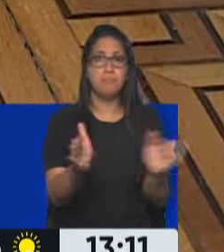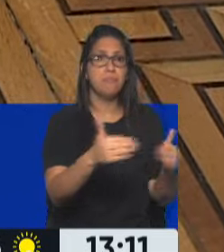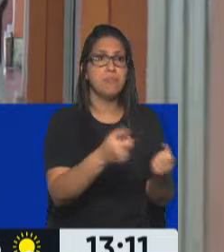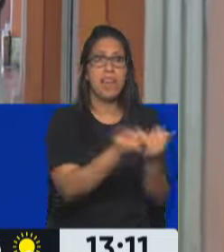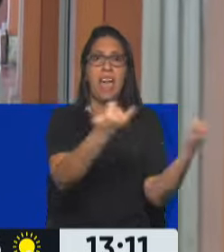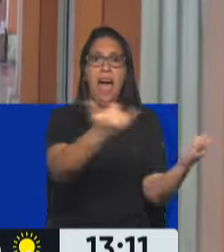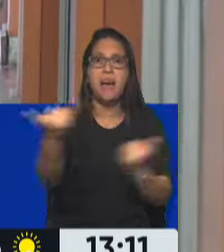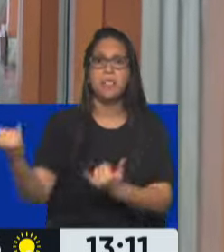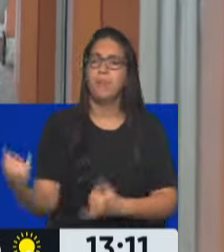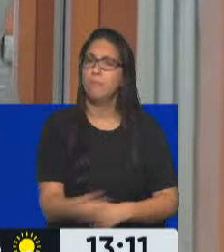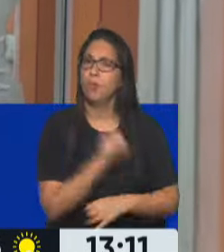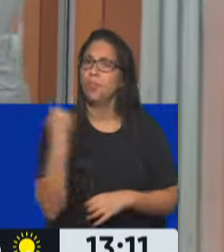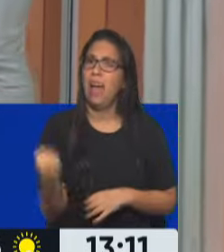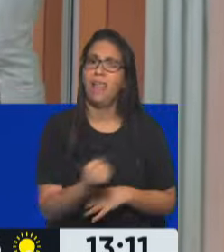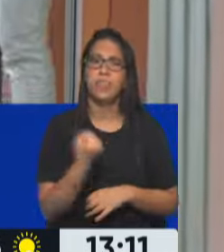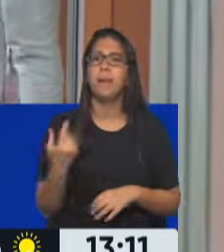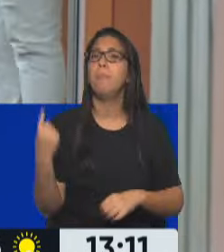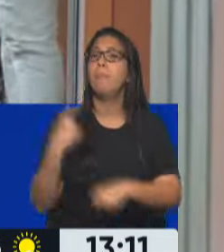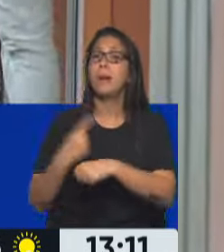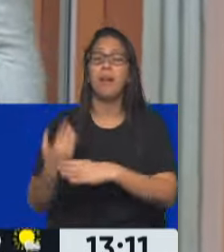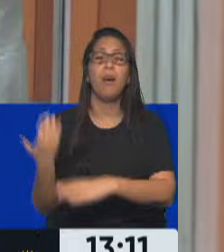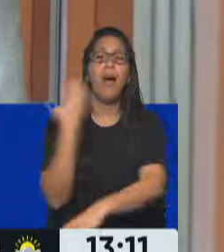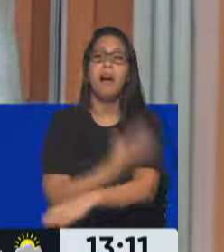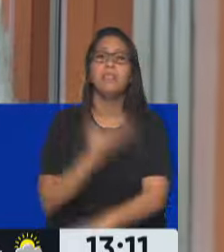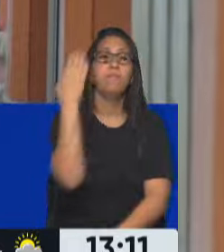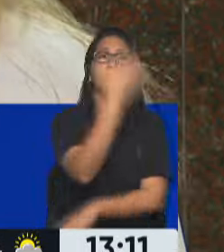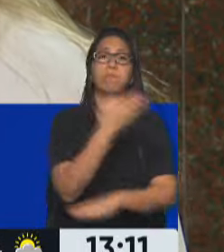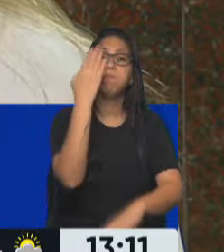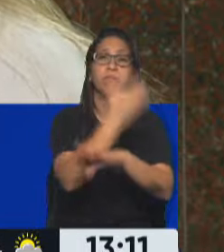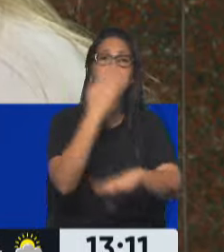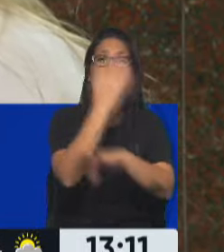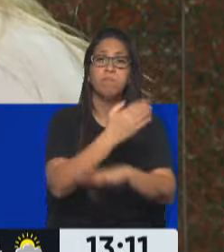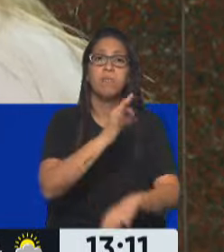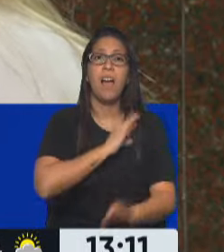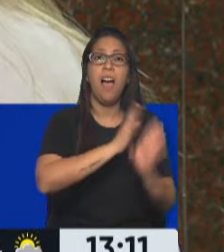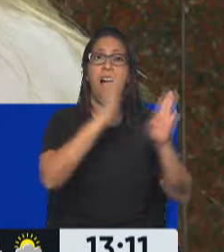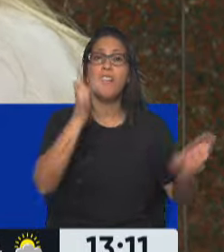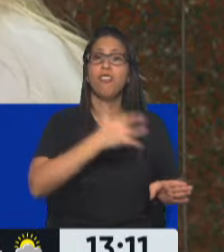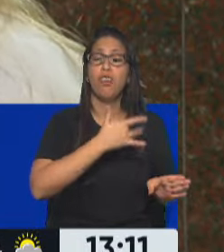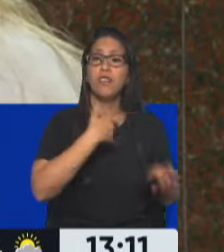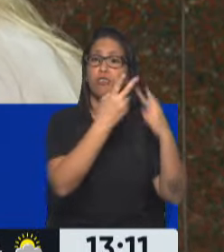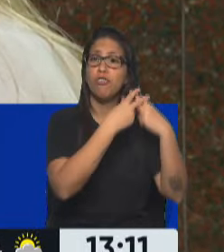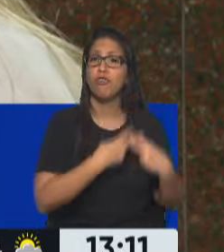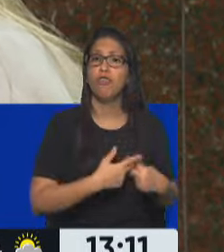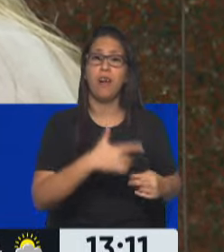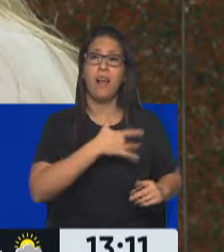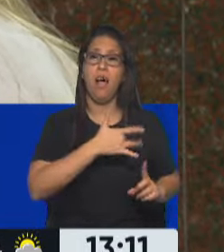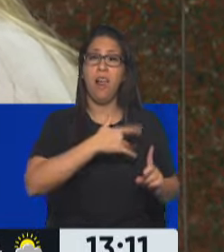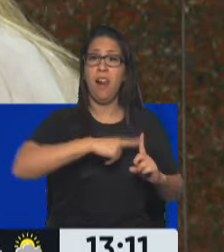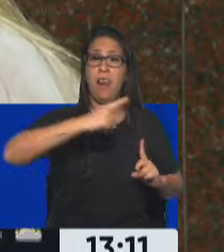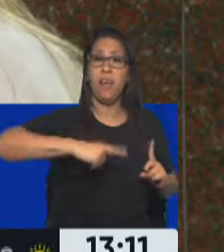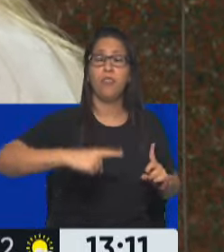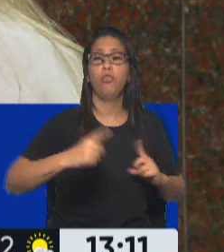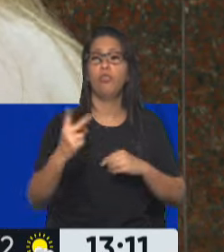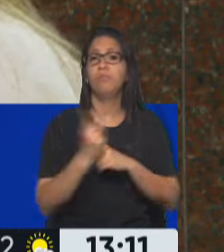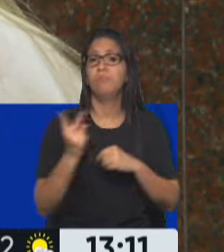importante es hacerse estudios Sí todos tenemos que tener un chequeo anual cardiovascular donde nos hagamos un electro donde hagamos estudios de